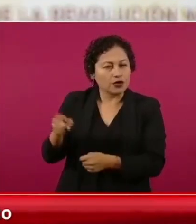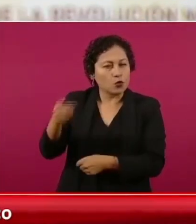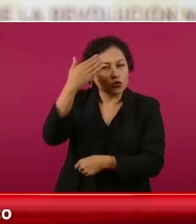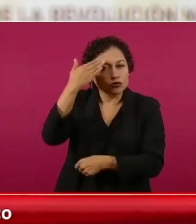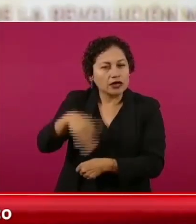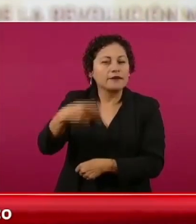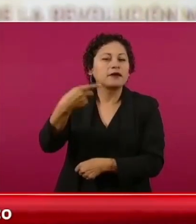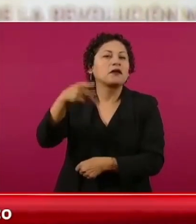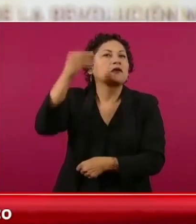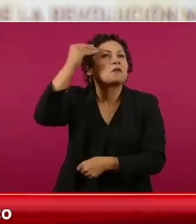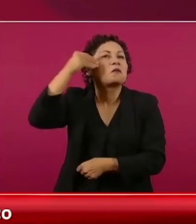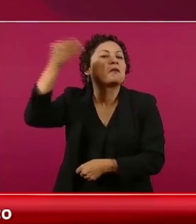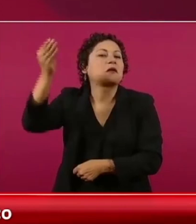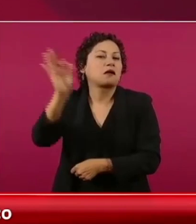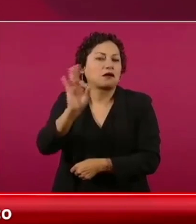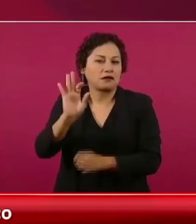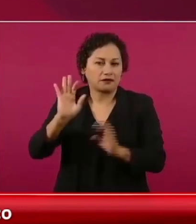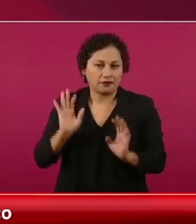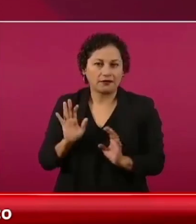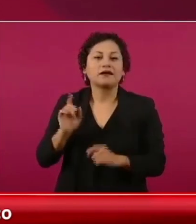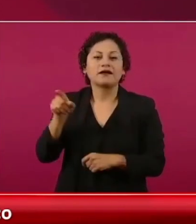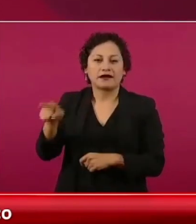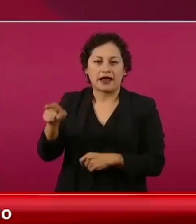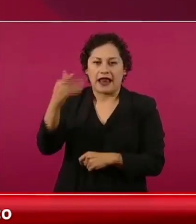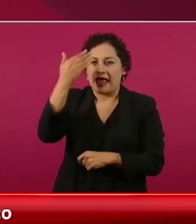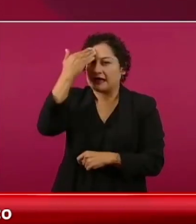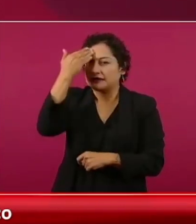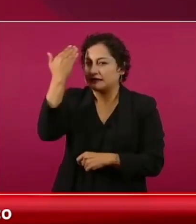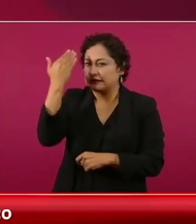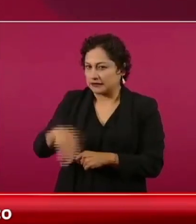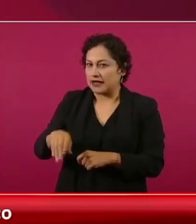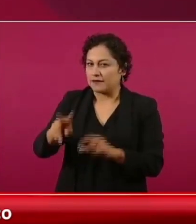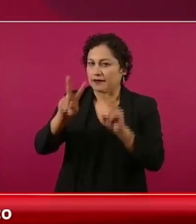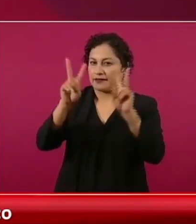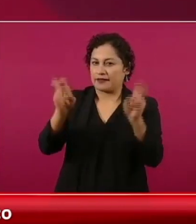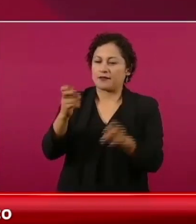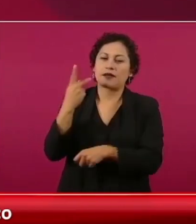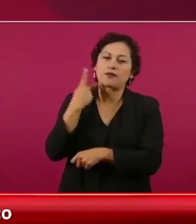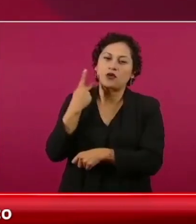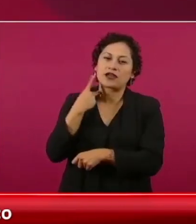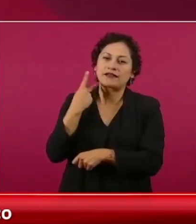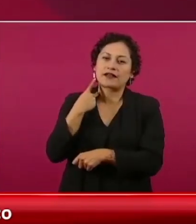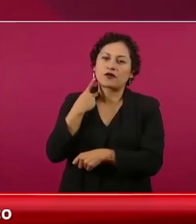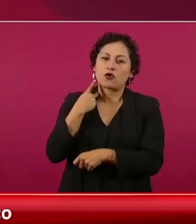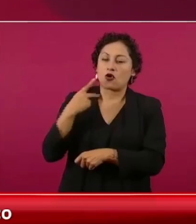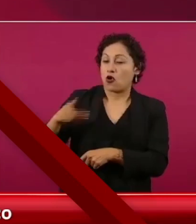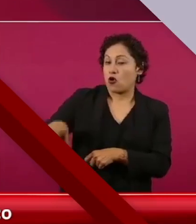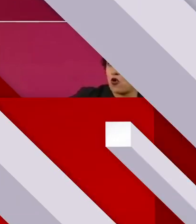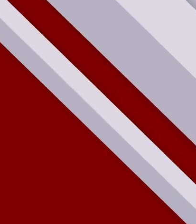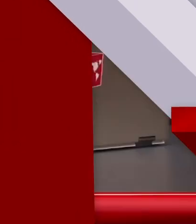olvidado, sobre las formas de gobierno que definía